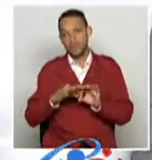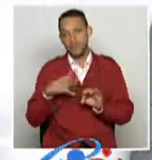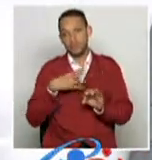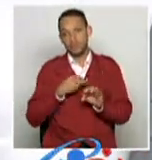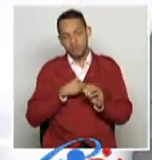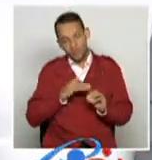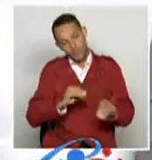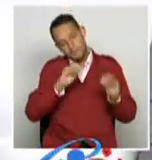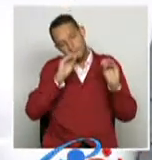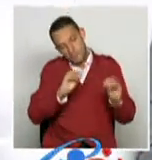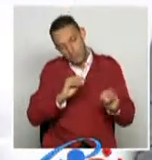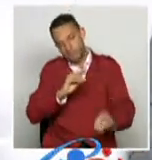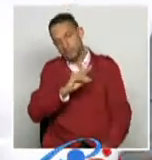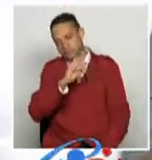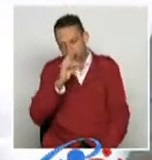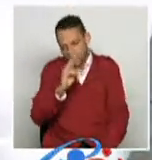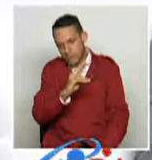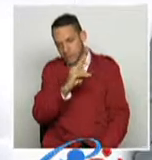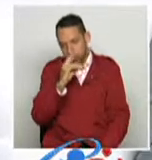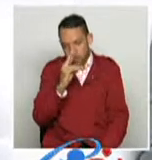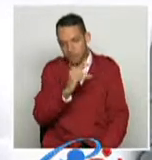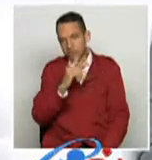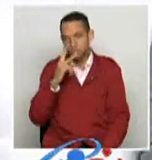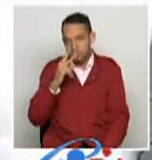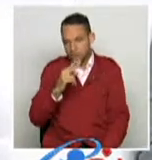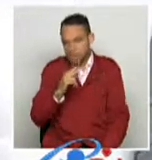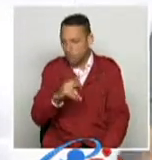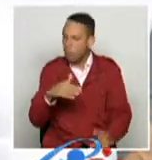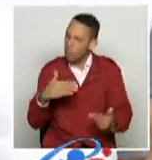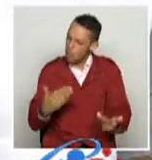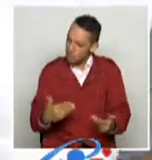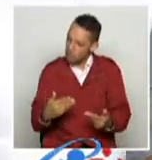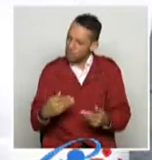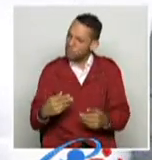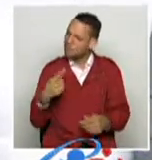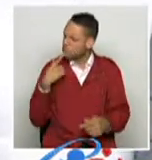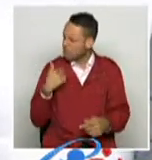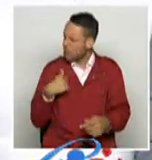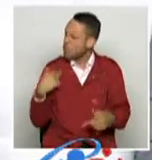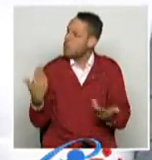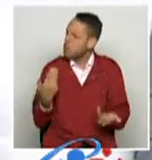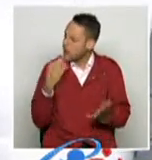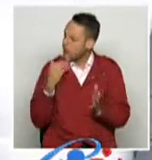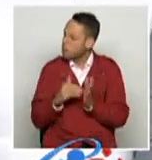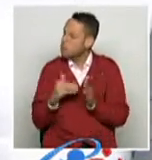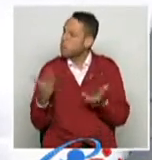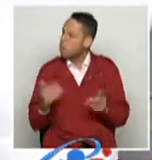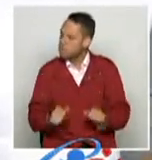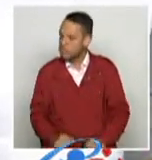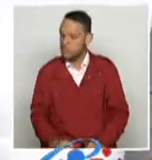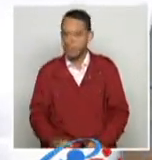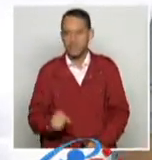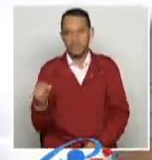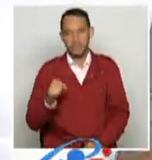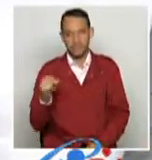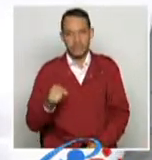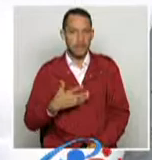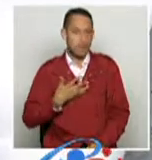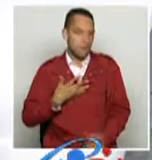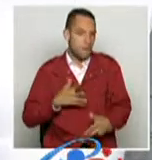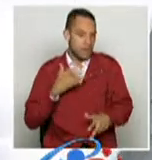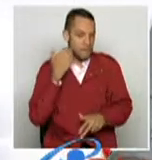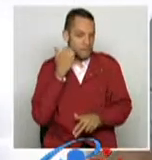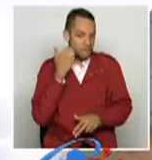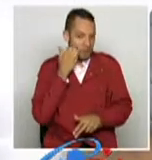muy folclórico, puede ser, como por ejemplo, muy coloquial. Por ejemplo, ¿qué? ¿A qué se refiere con eso? Me refiero con eso a una enfermedad cualquiera,